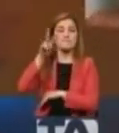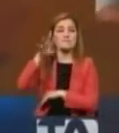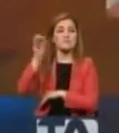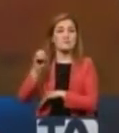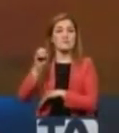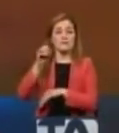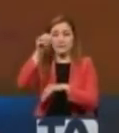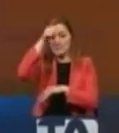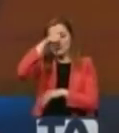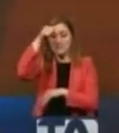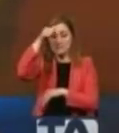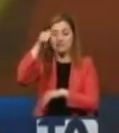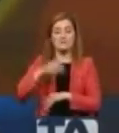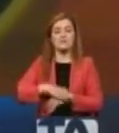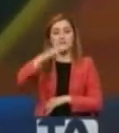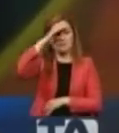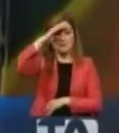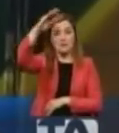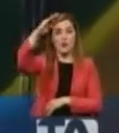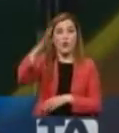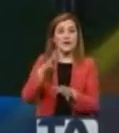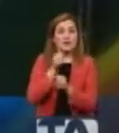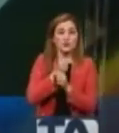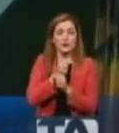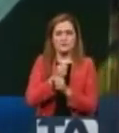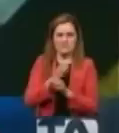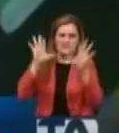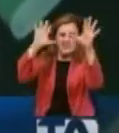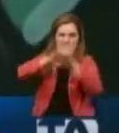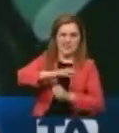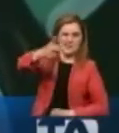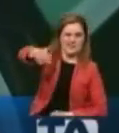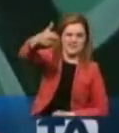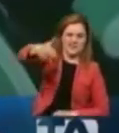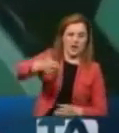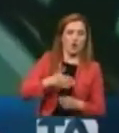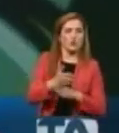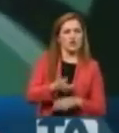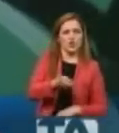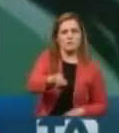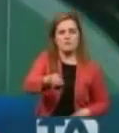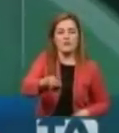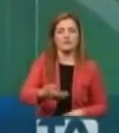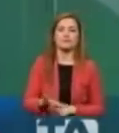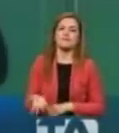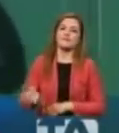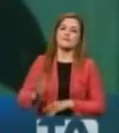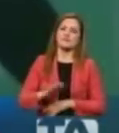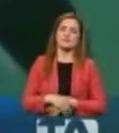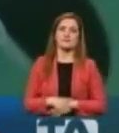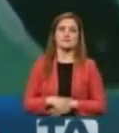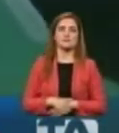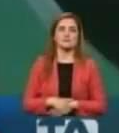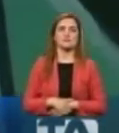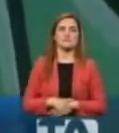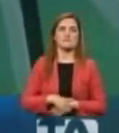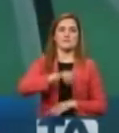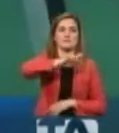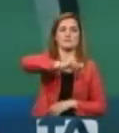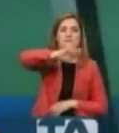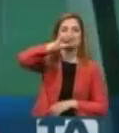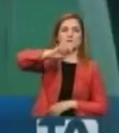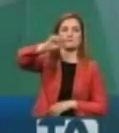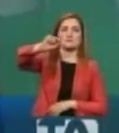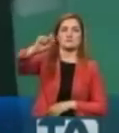domingo, sometieron a los guardias de seguridad que estaban en el recinto y procedieron a hacer este acto